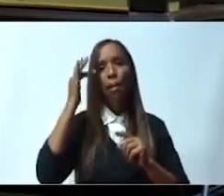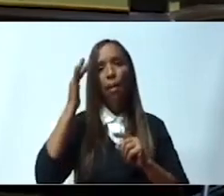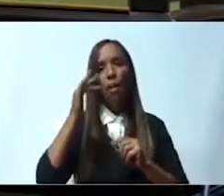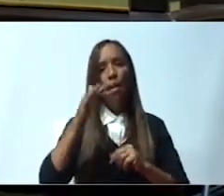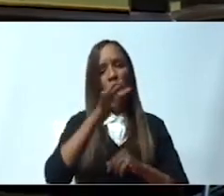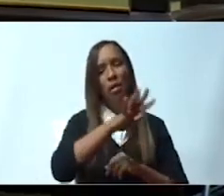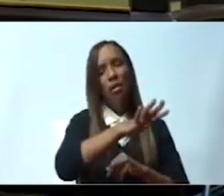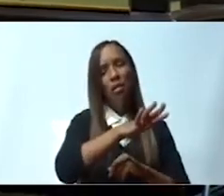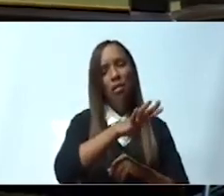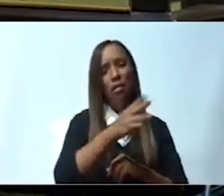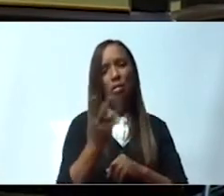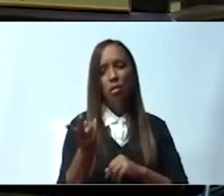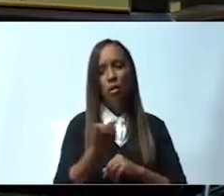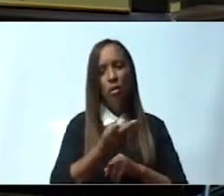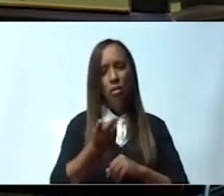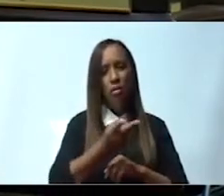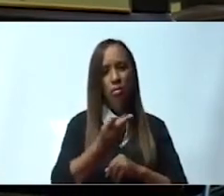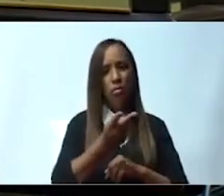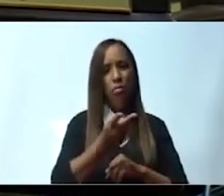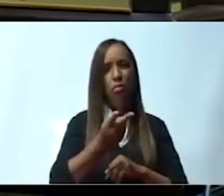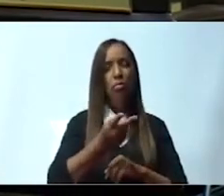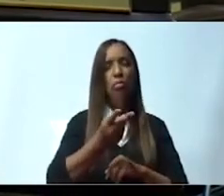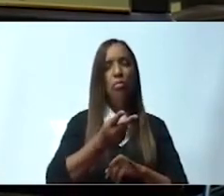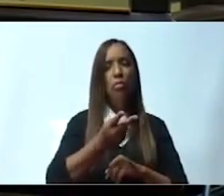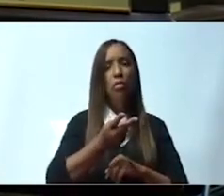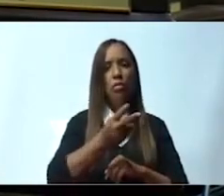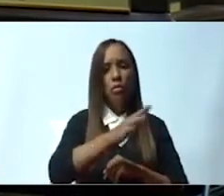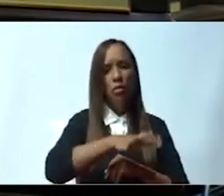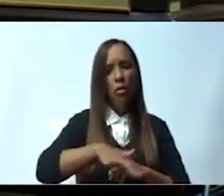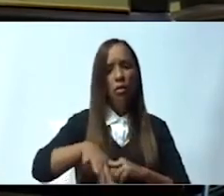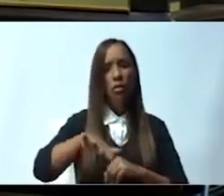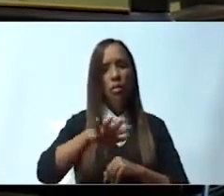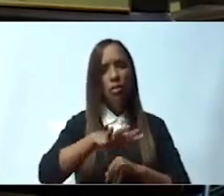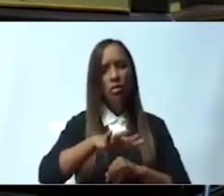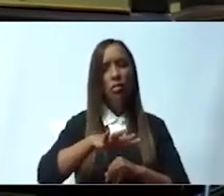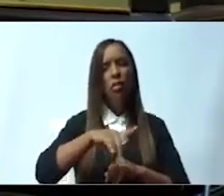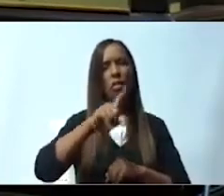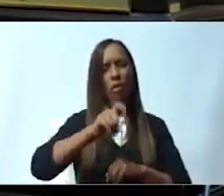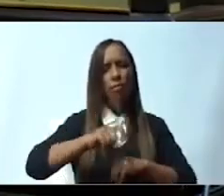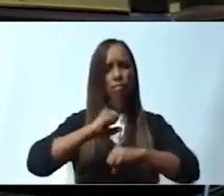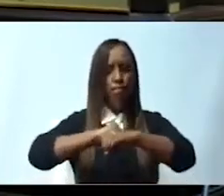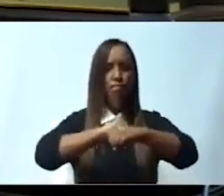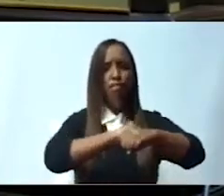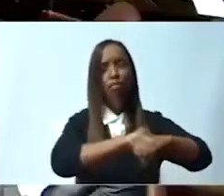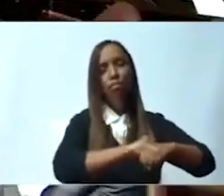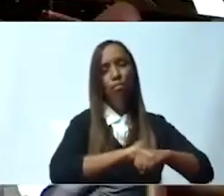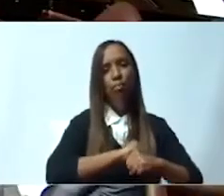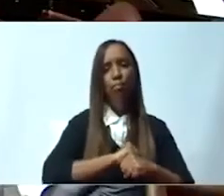al botánico y el zoológico en la circunscripción número 2. Gracias, presidente.